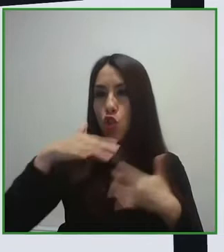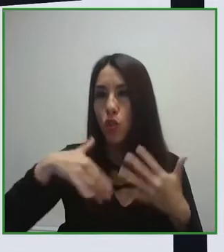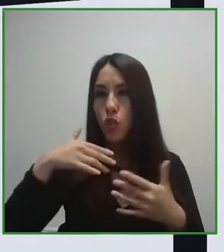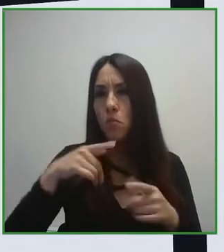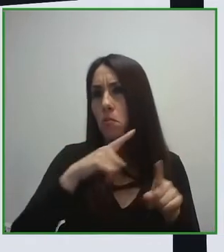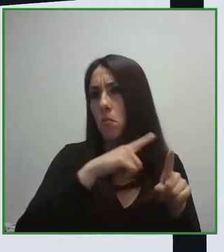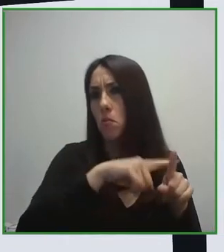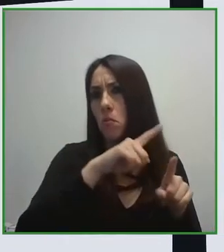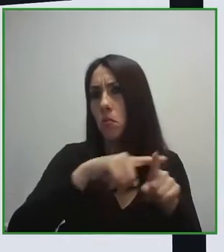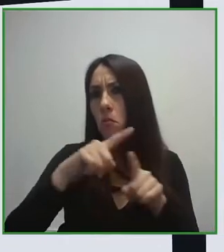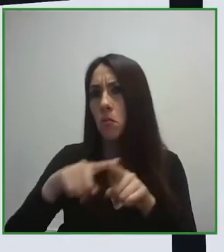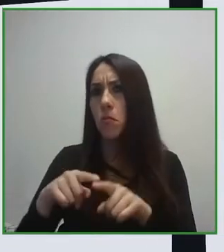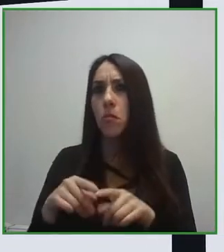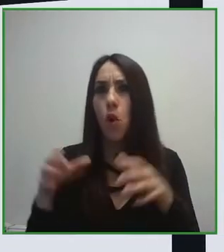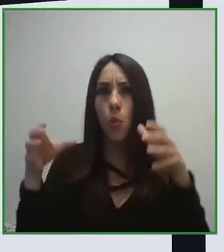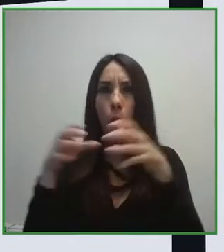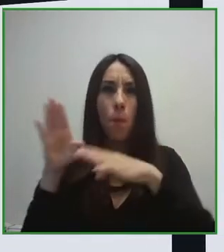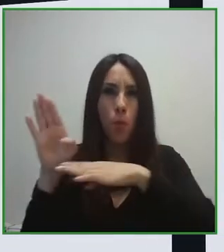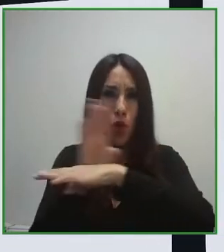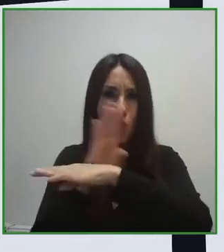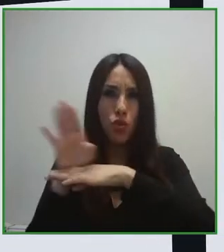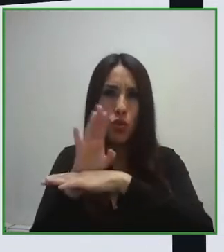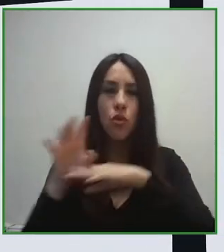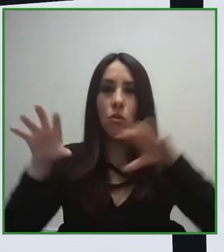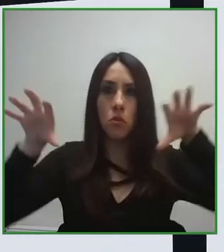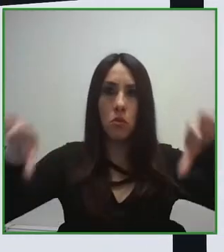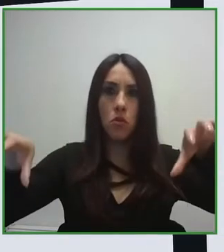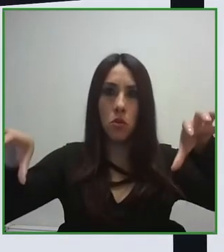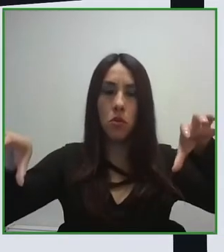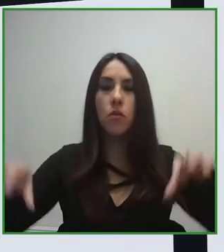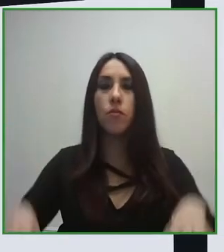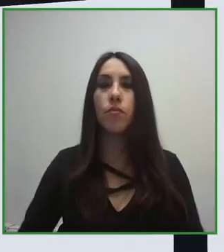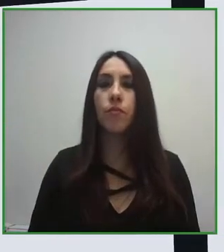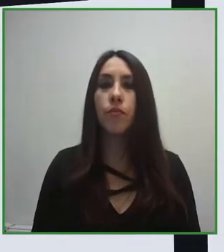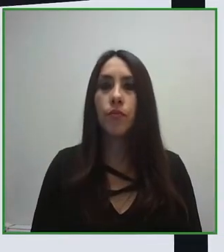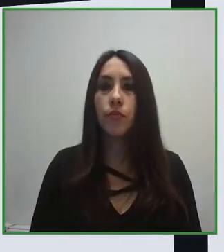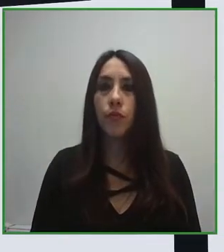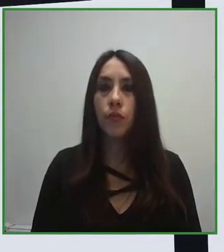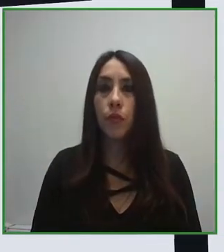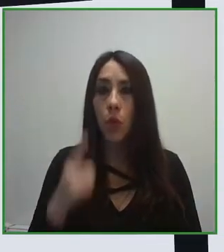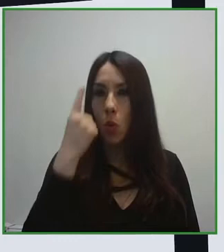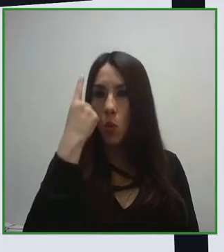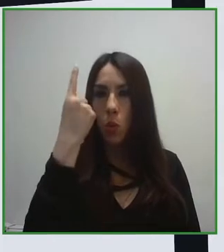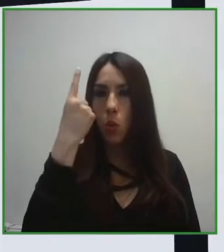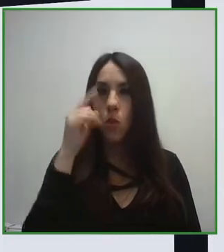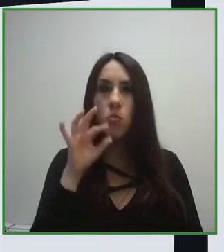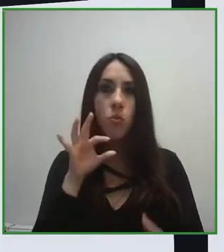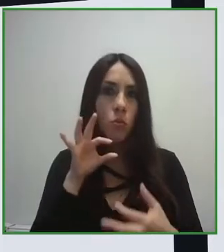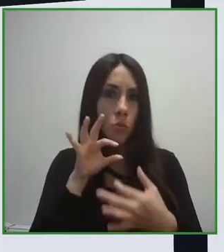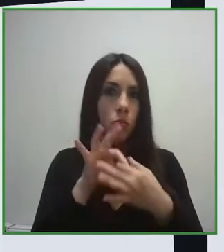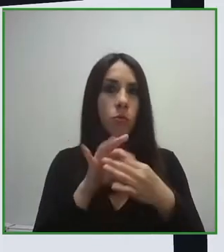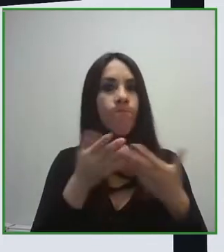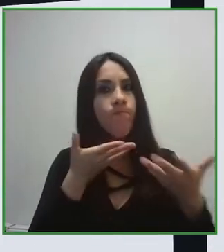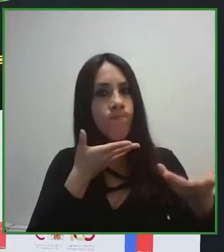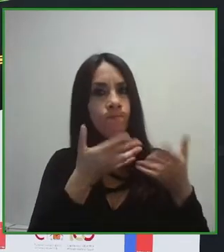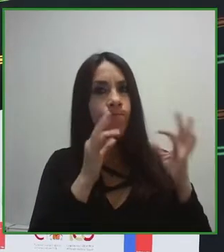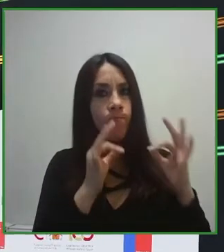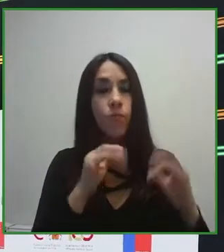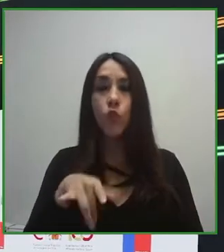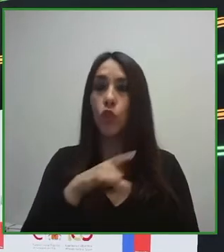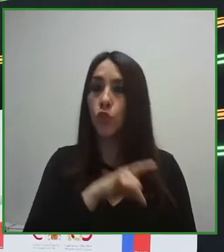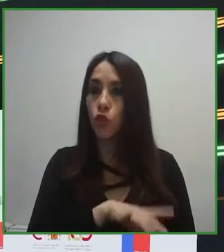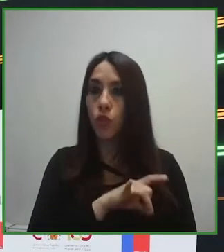Fundación Luz, una de las organizaciones aliadas en Chile. Los invitamos a conocer este interesante proyecto.